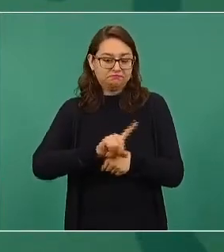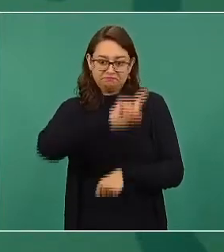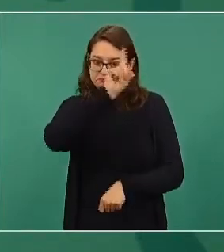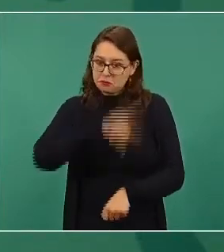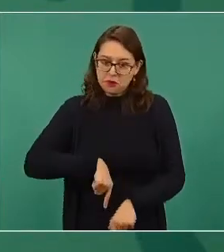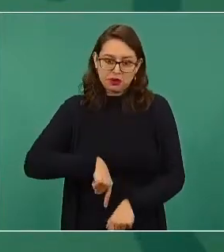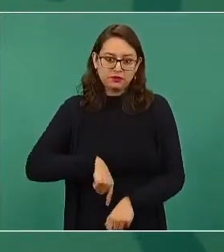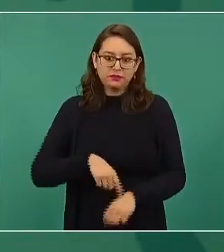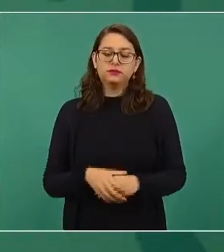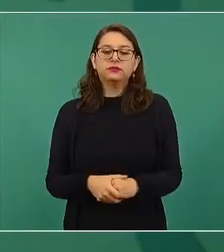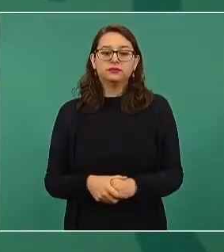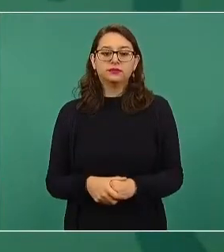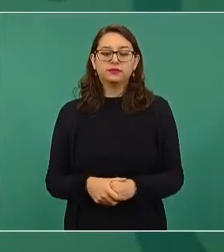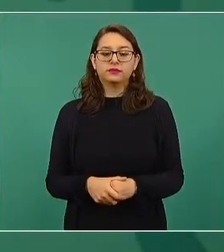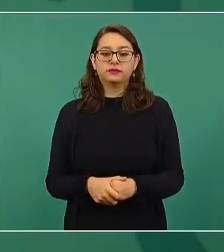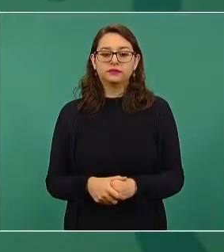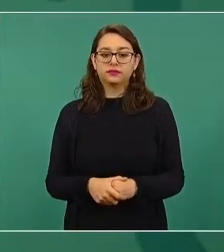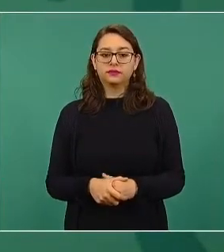voy a dormir